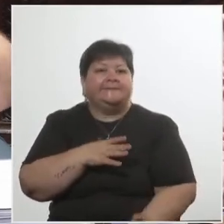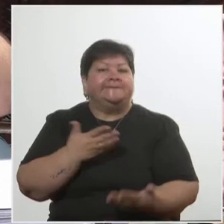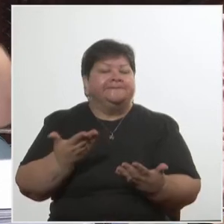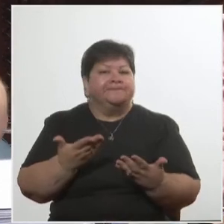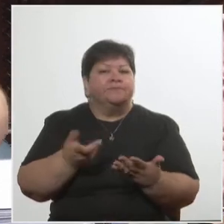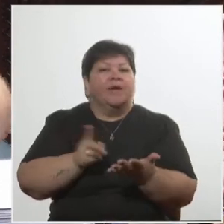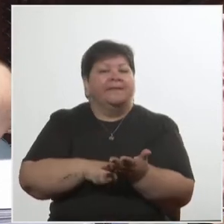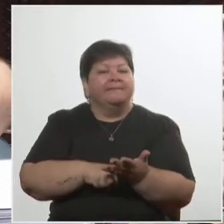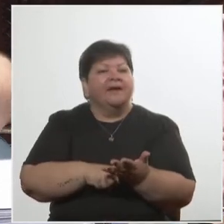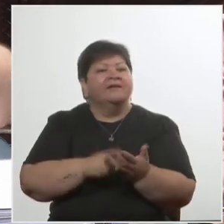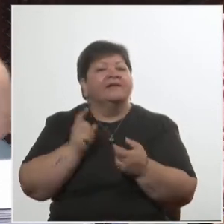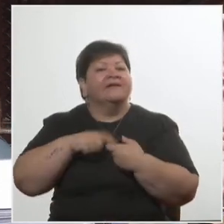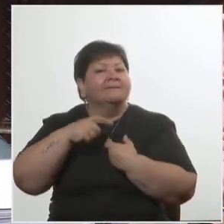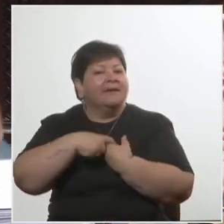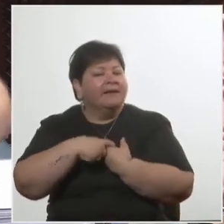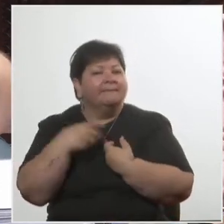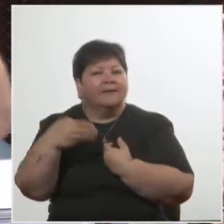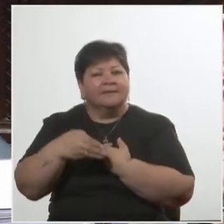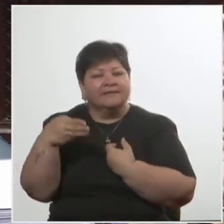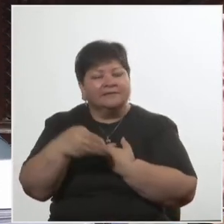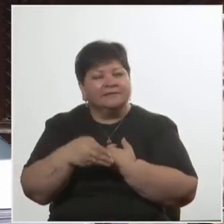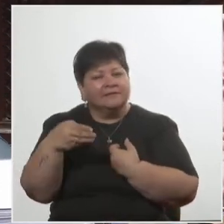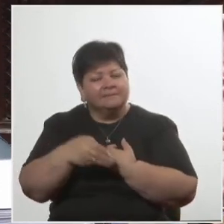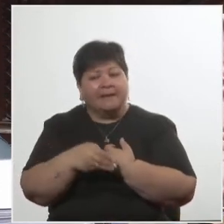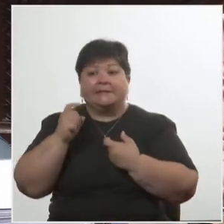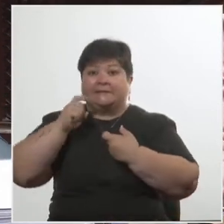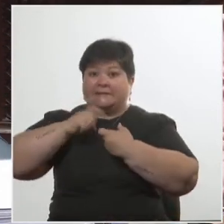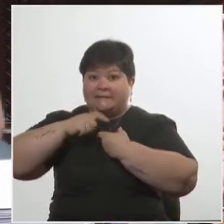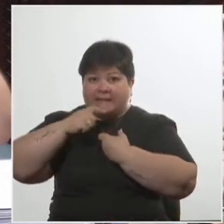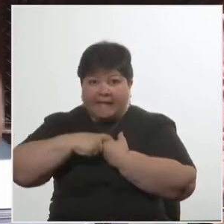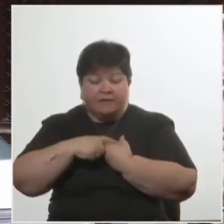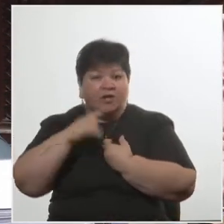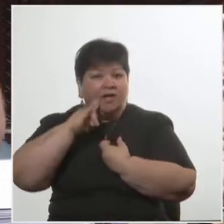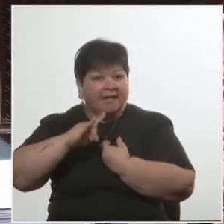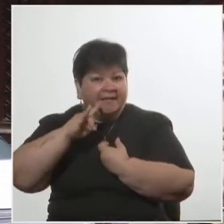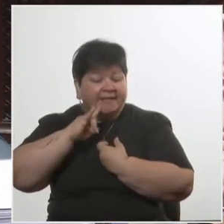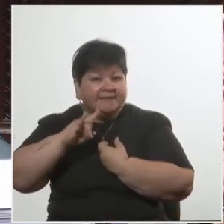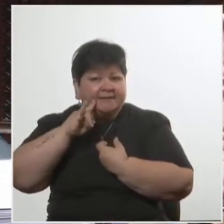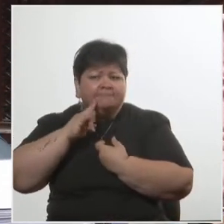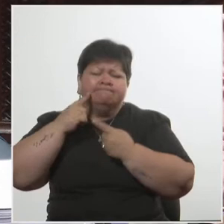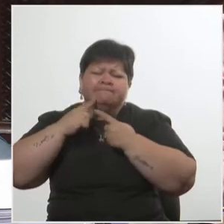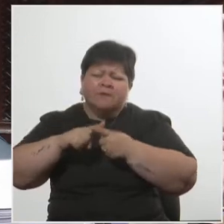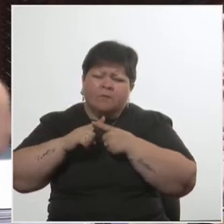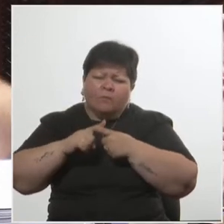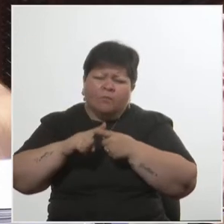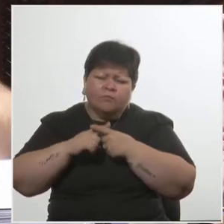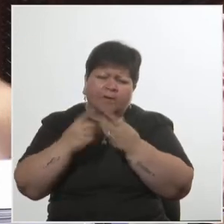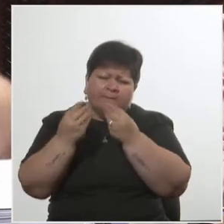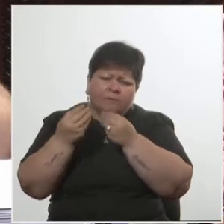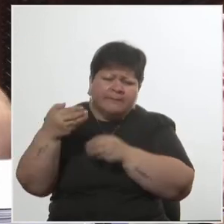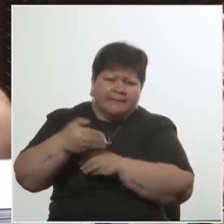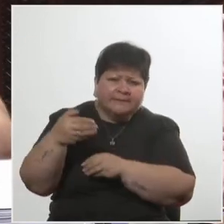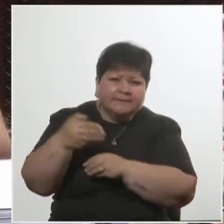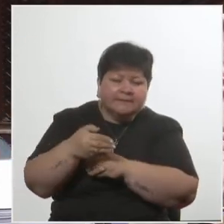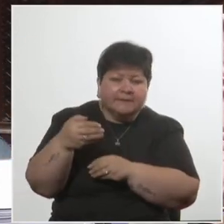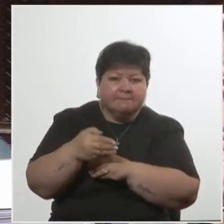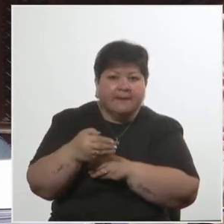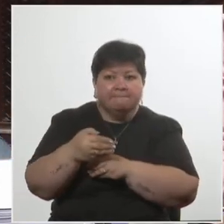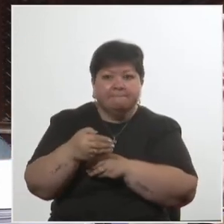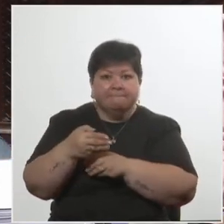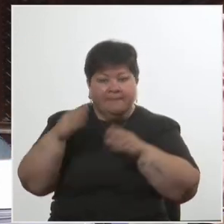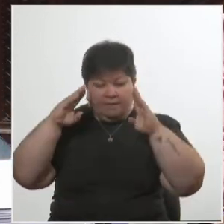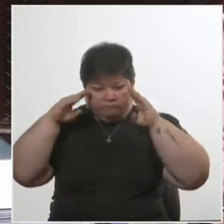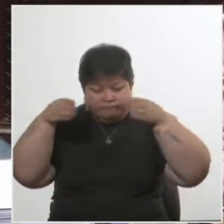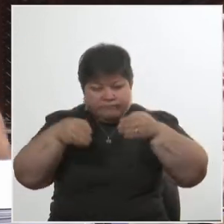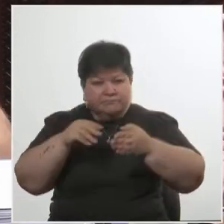las gremiales han participado y el sindicato ha participado de varias discusiones que estaban trabajando en este proyecto